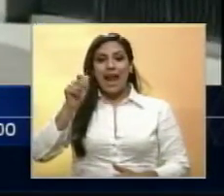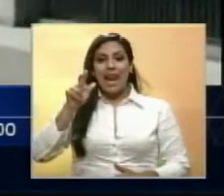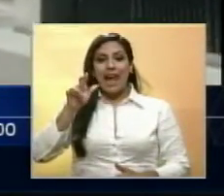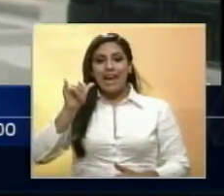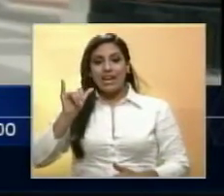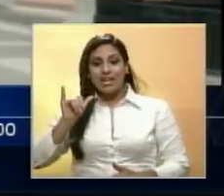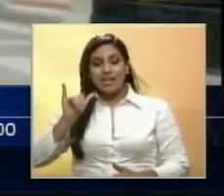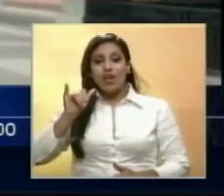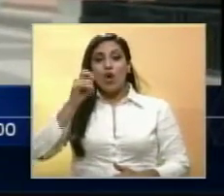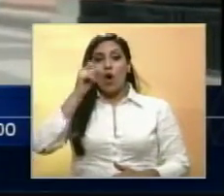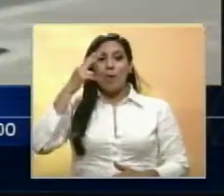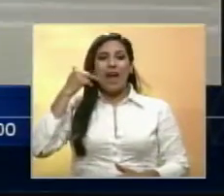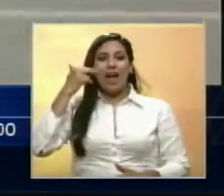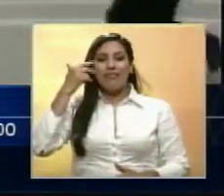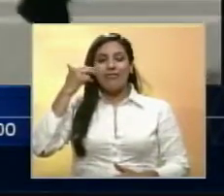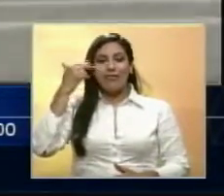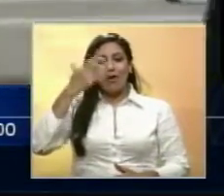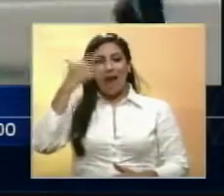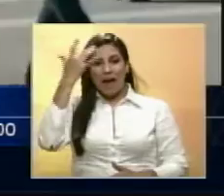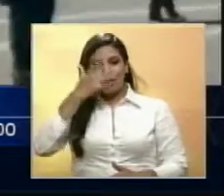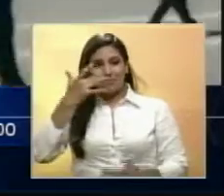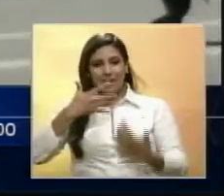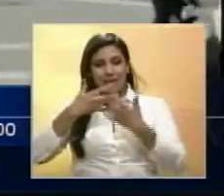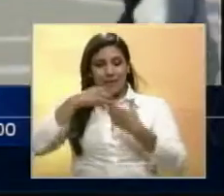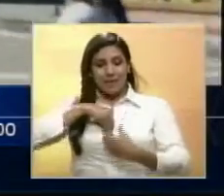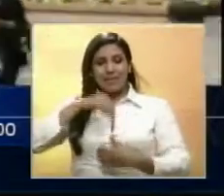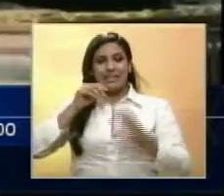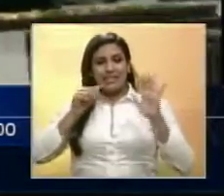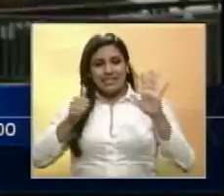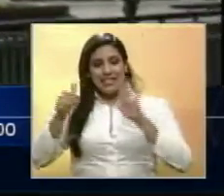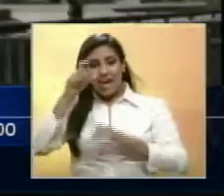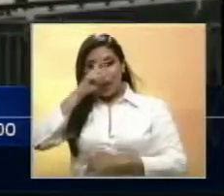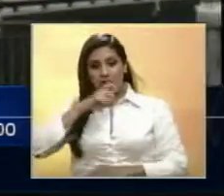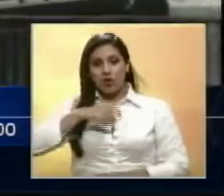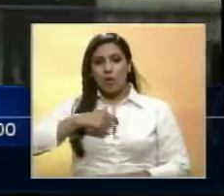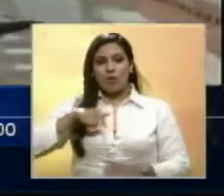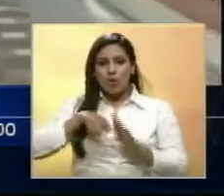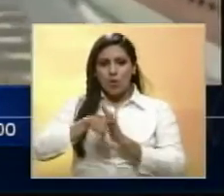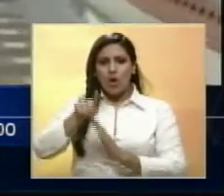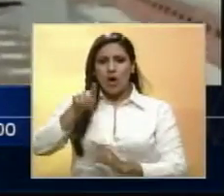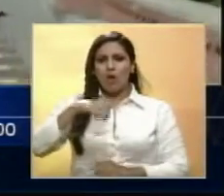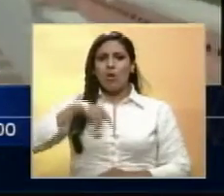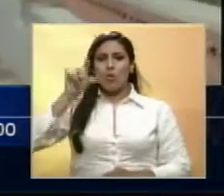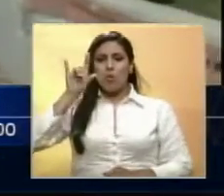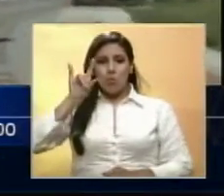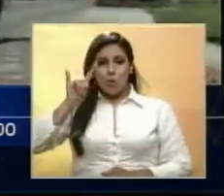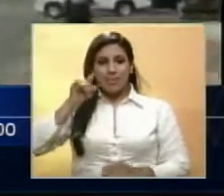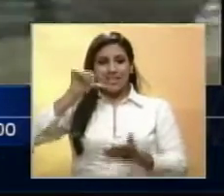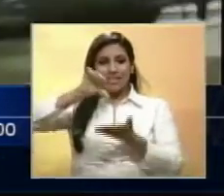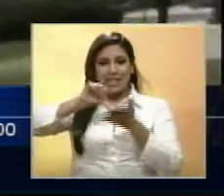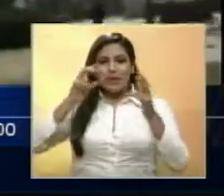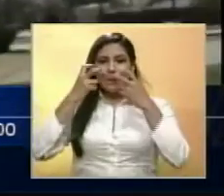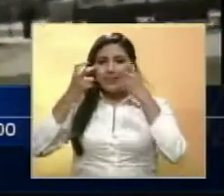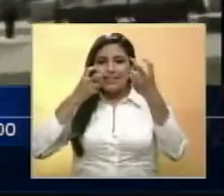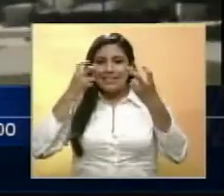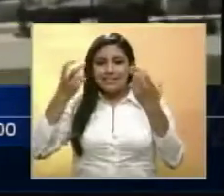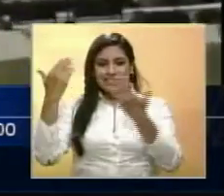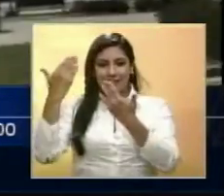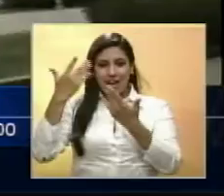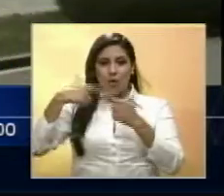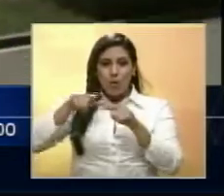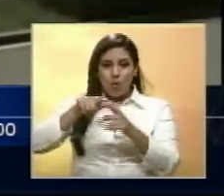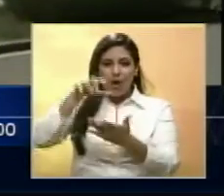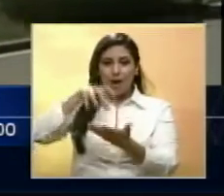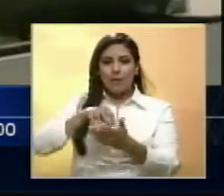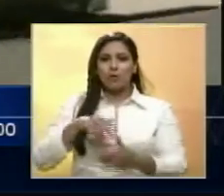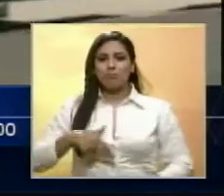Dawson, un afroamericano de 66 años y residente de Tennessee. Dawson entró este lunes al centro de visitantes del Capitolio,